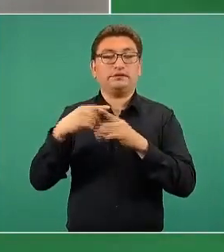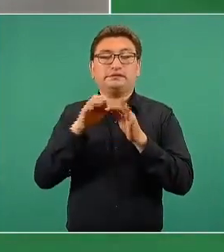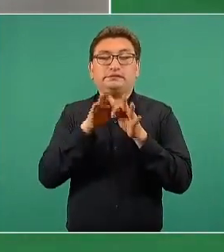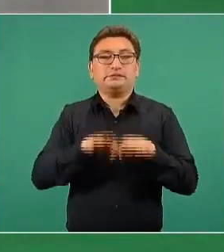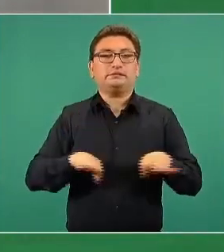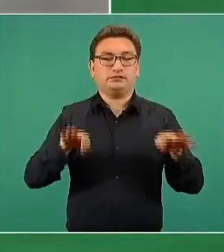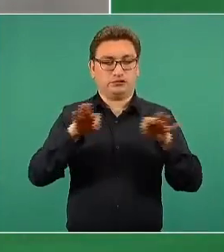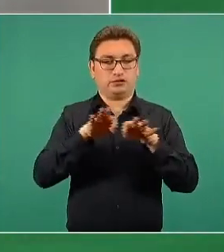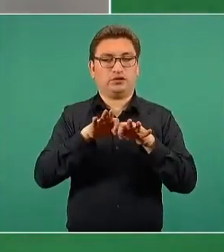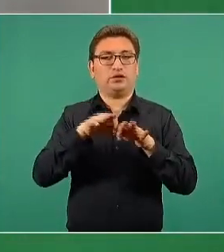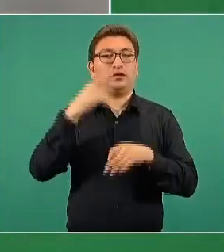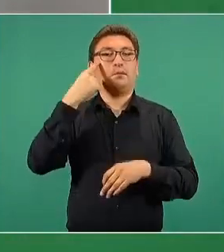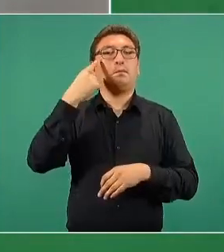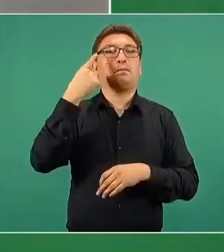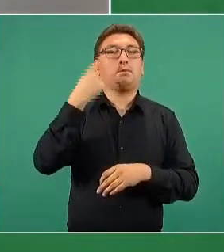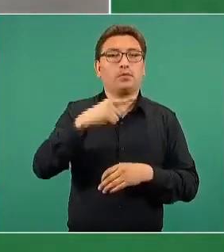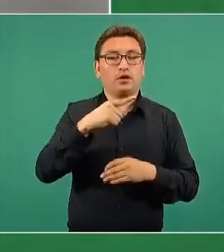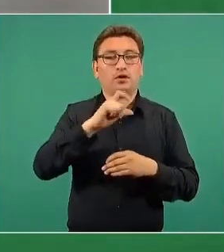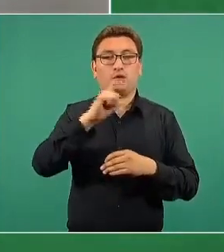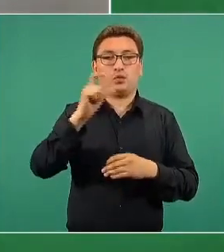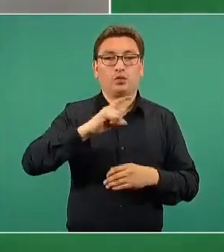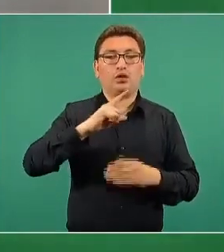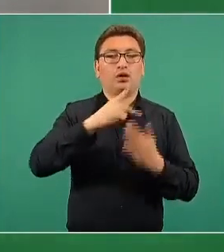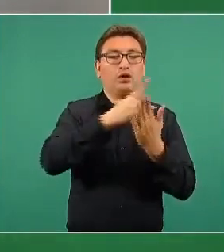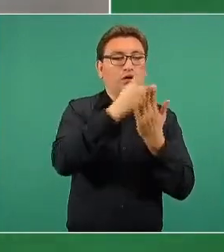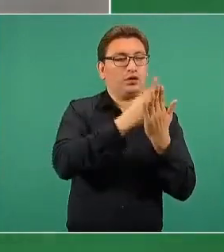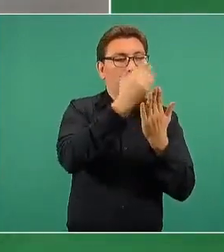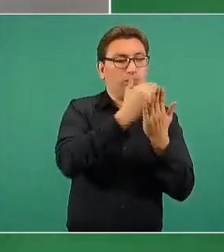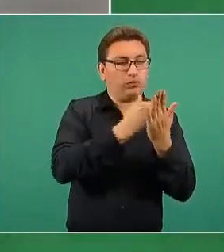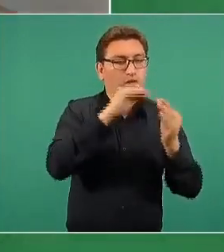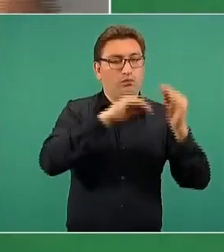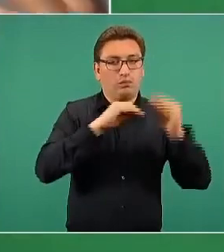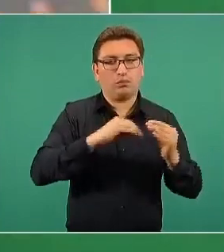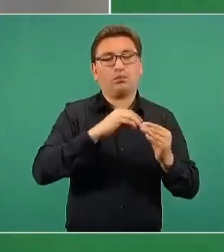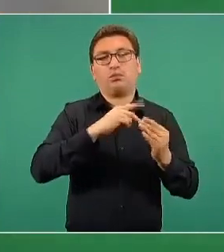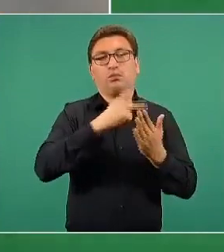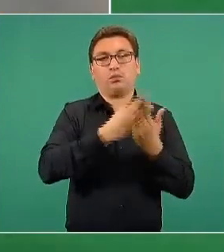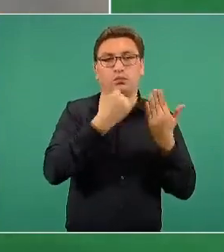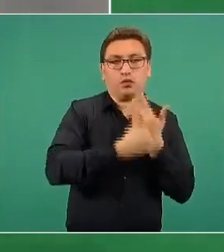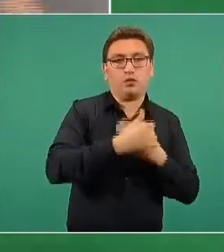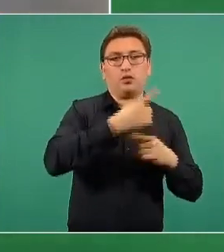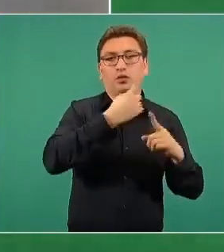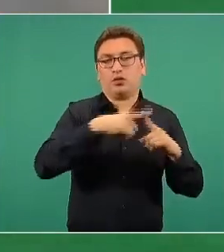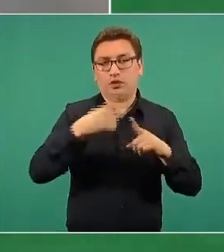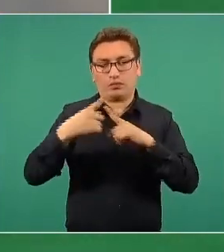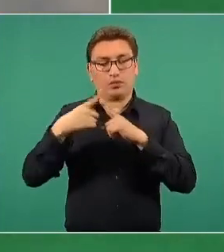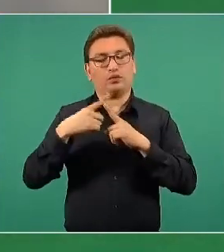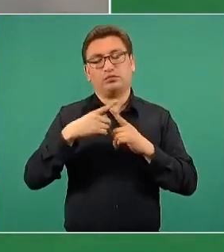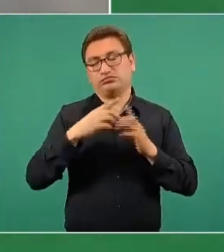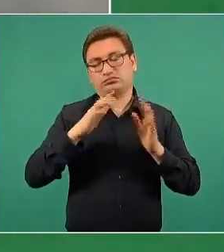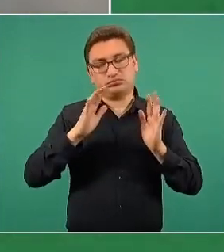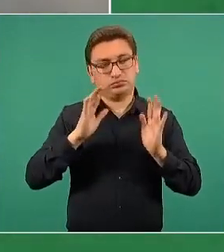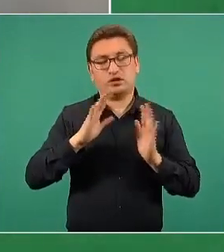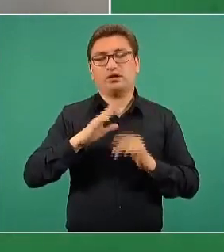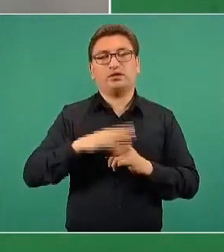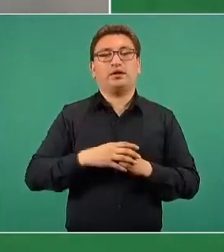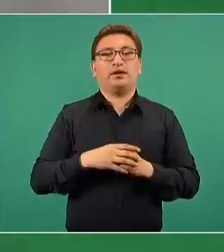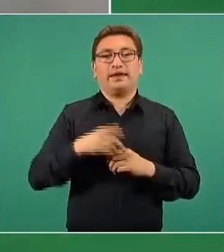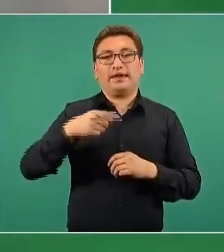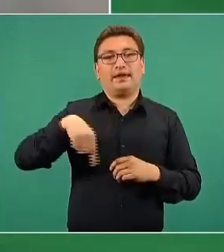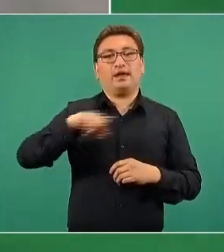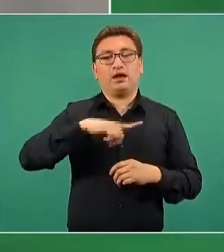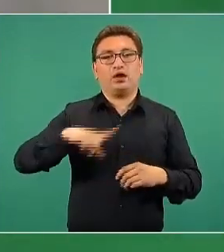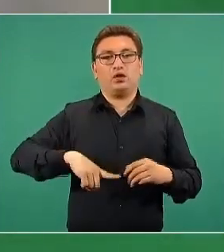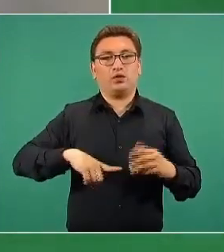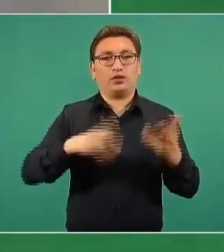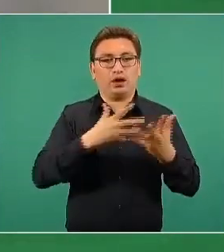tengan dentro de las políticas o planes o programas o estrategias, como sea que les llamemos en